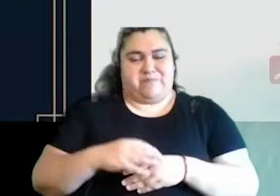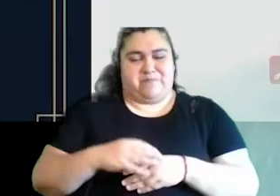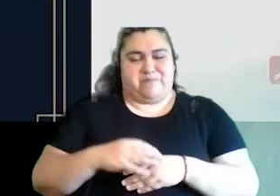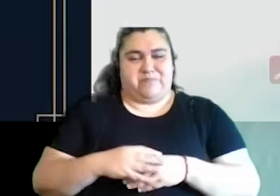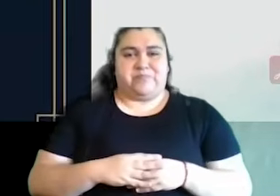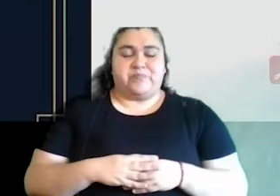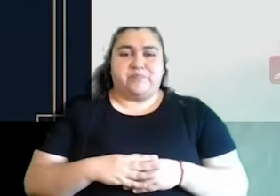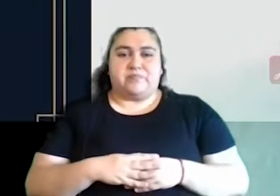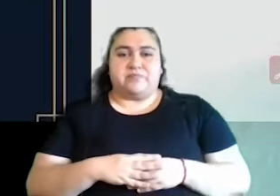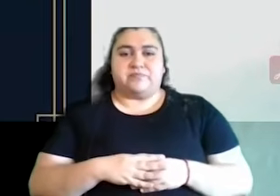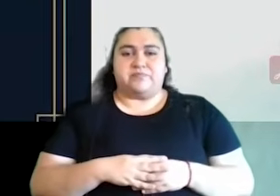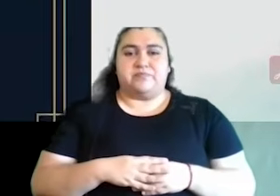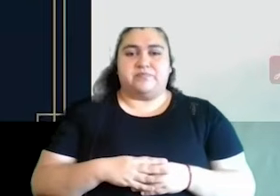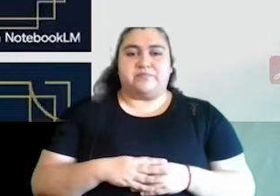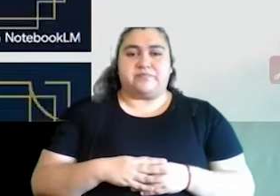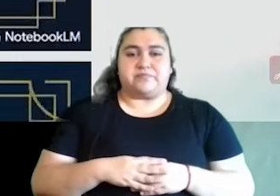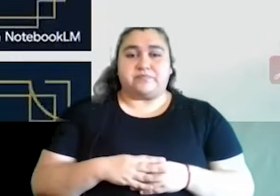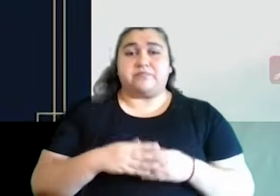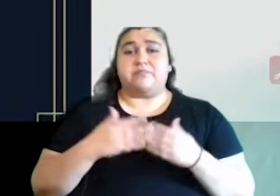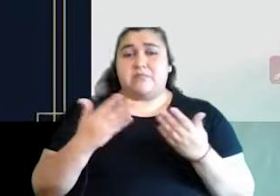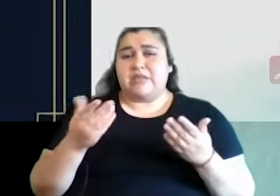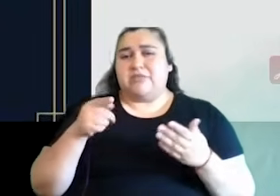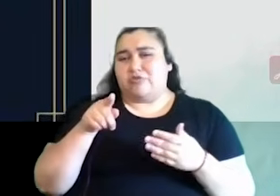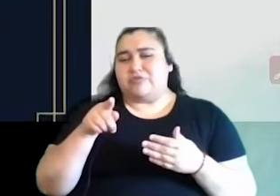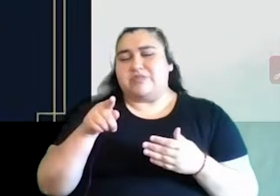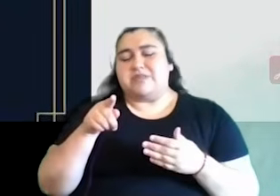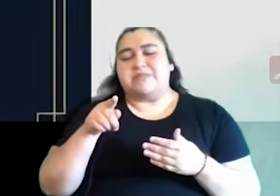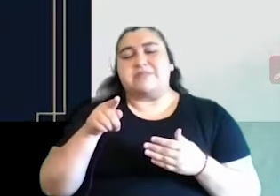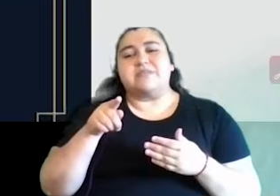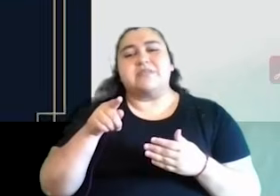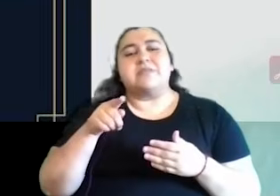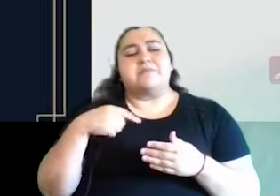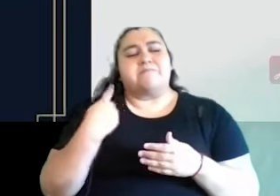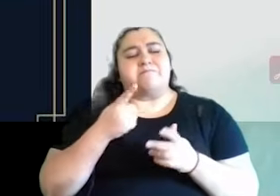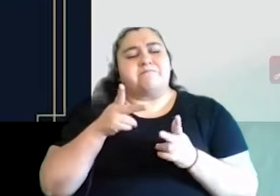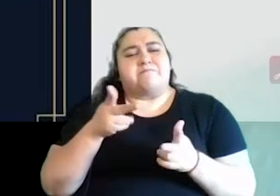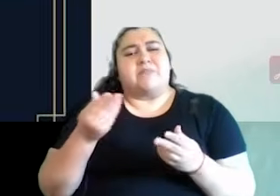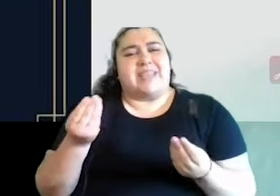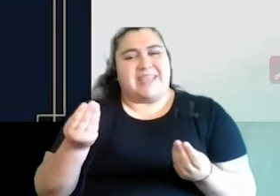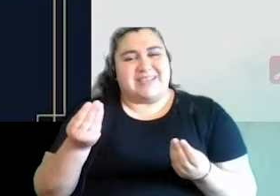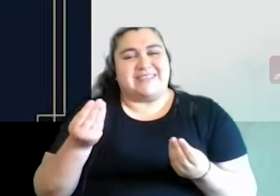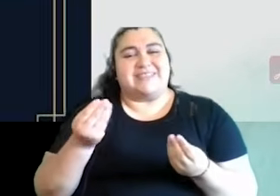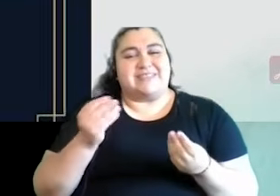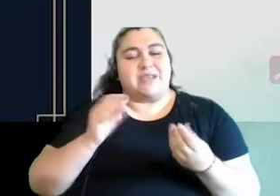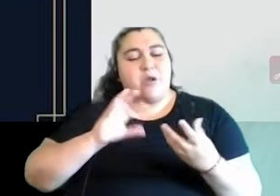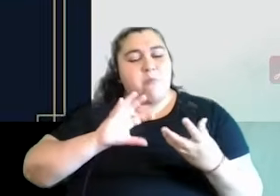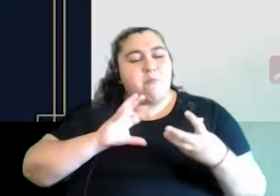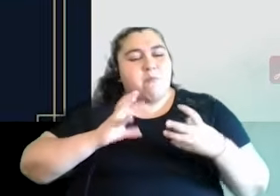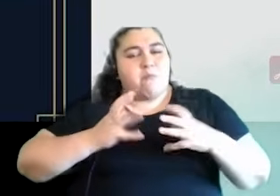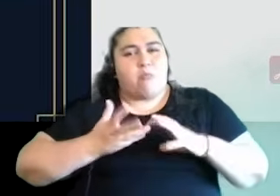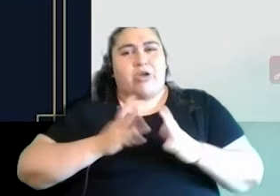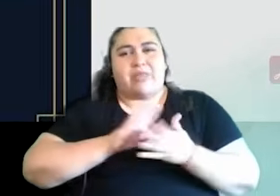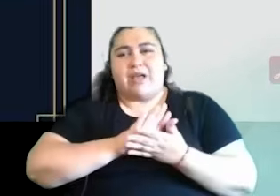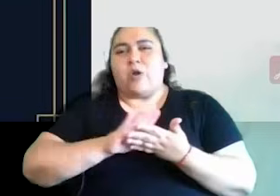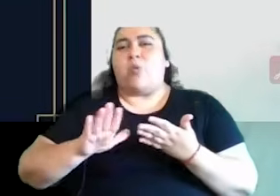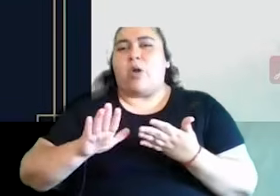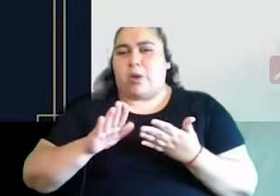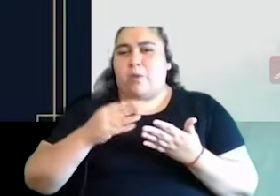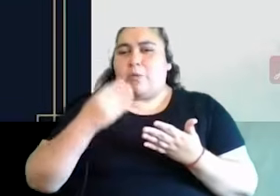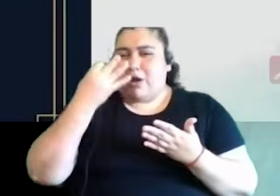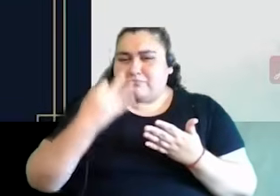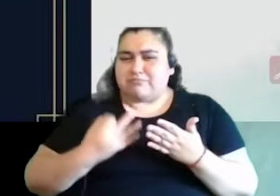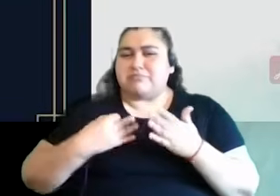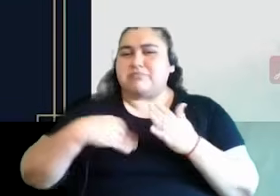Entonces, en primer lugar, podemos decir que aparece una nueva metodología de determinación o de liquidación del impuesto. Y que